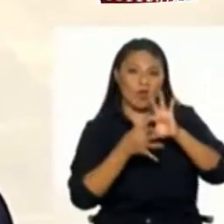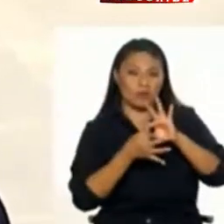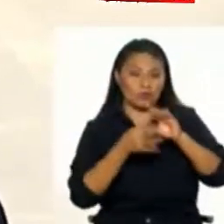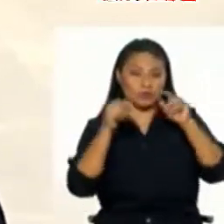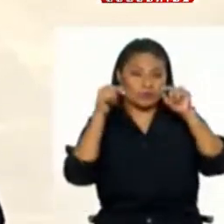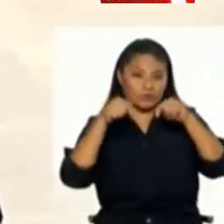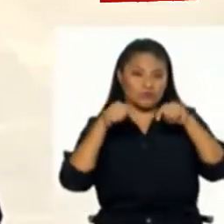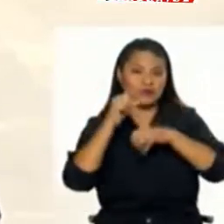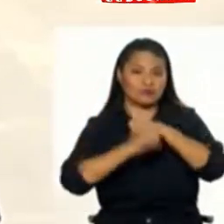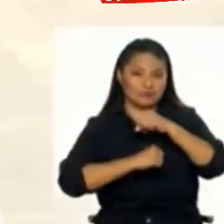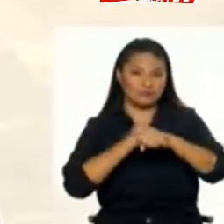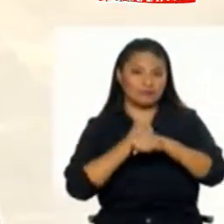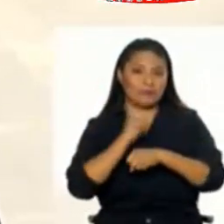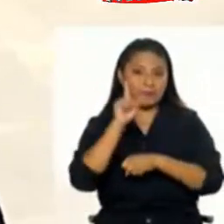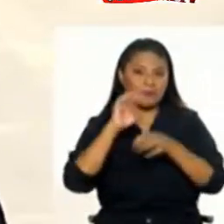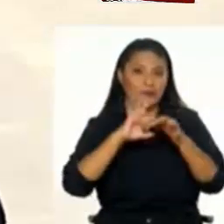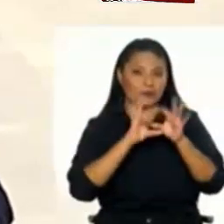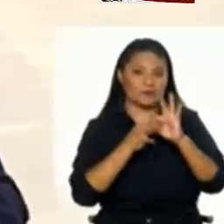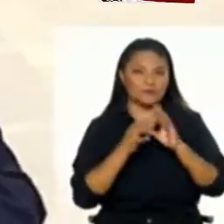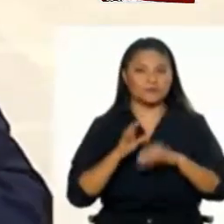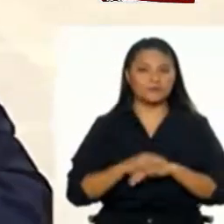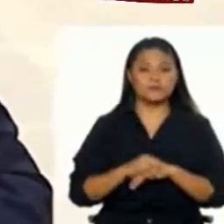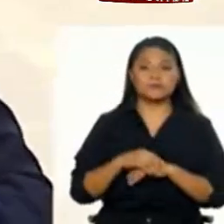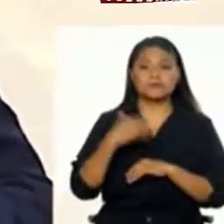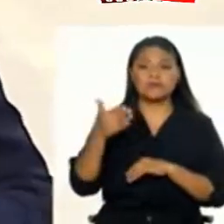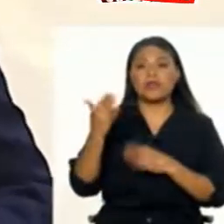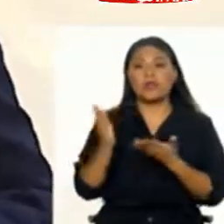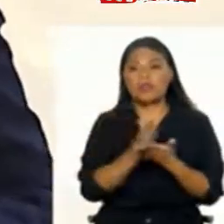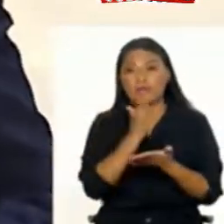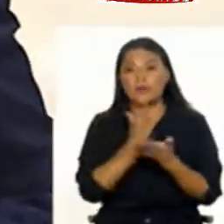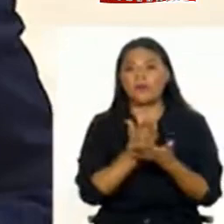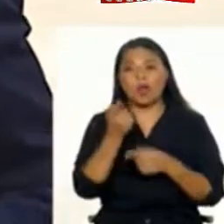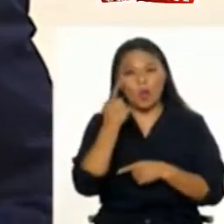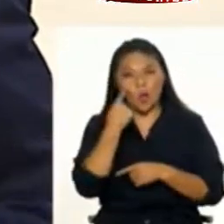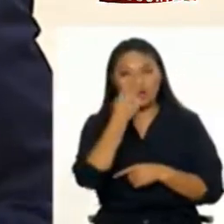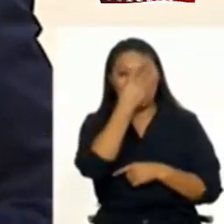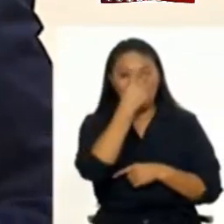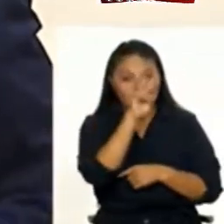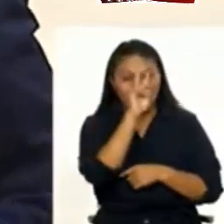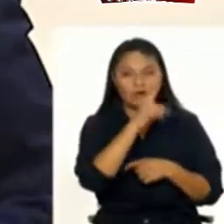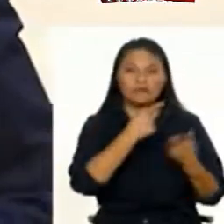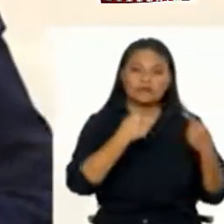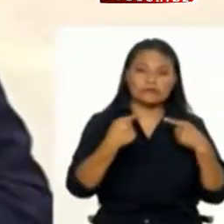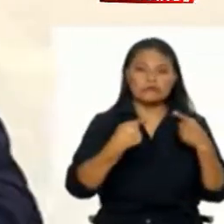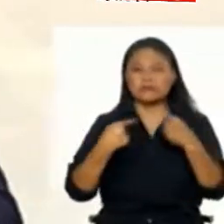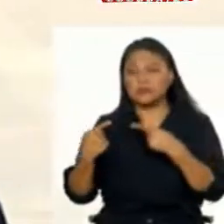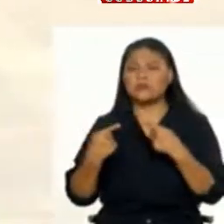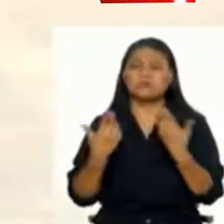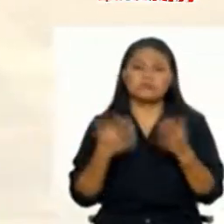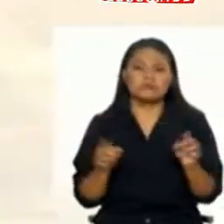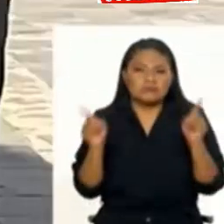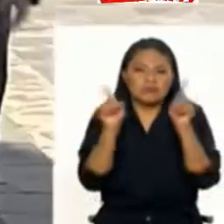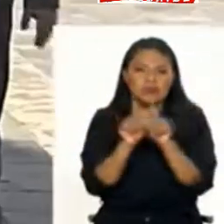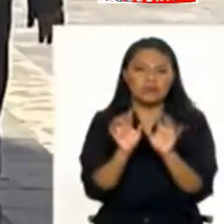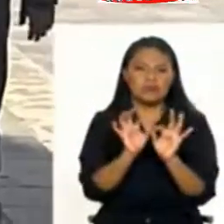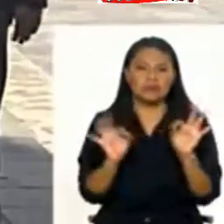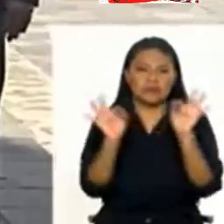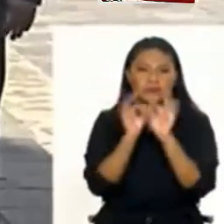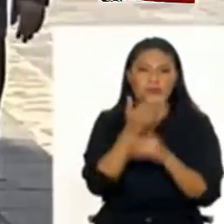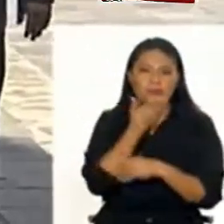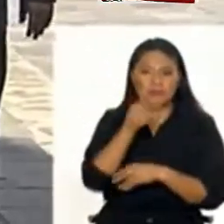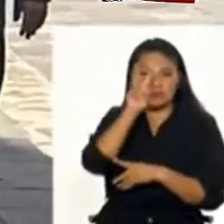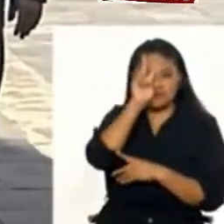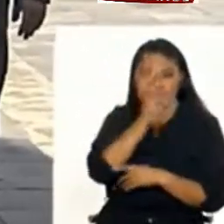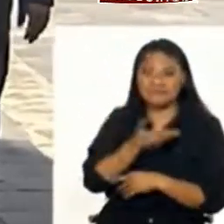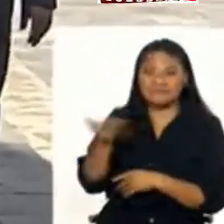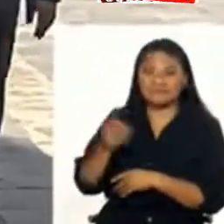de este año. Y más allá, digamos, de los problemas por todos conocidos, esto representa un acuerdo muy importante para el país.